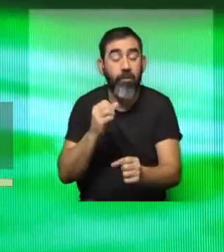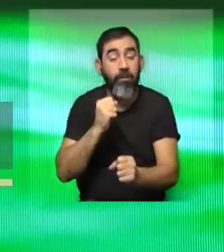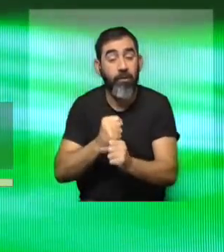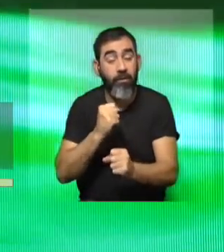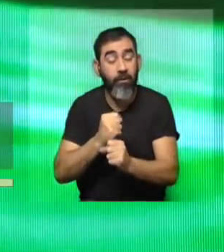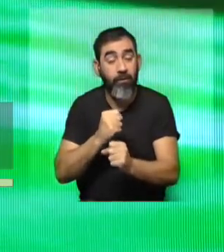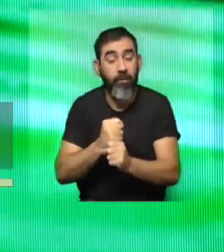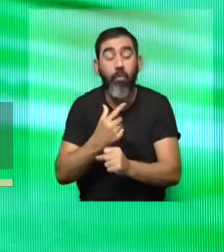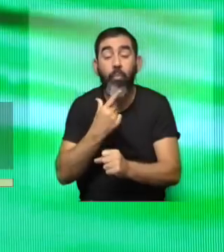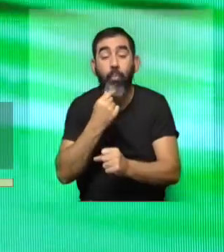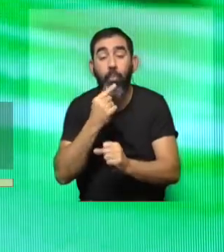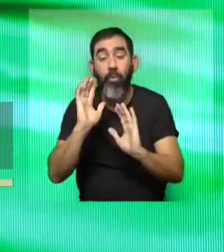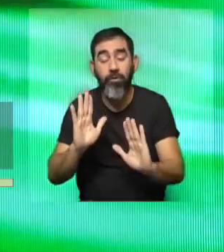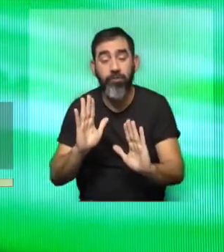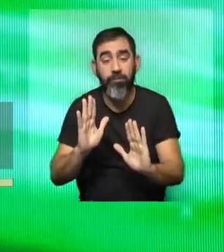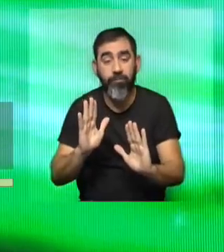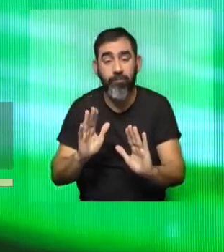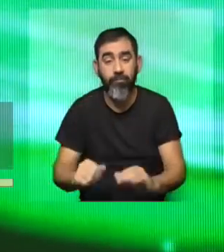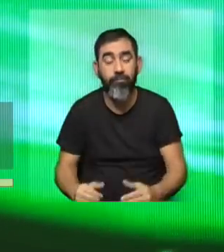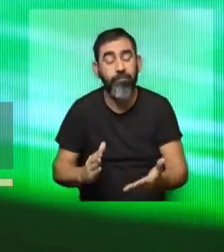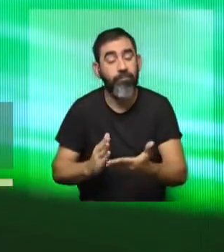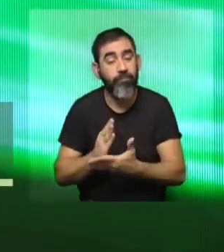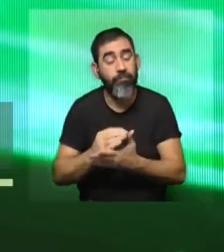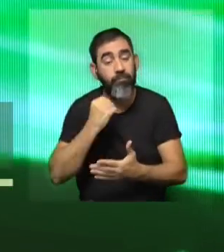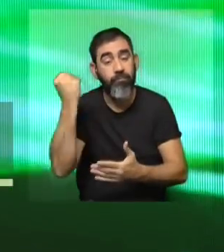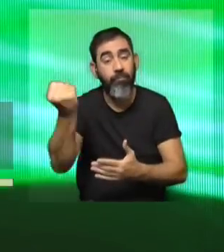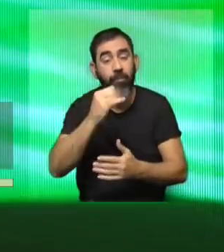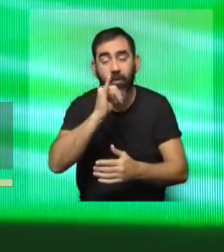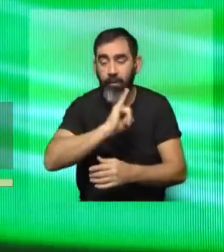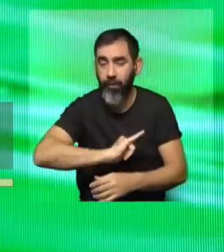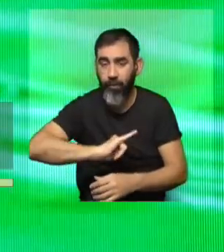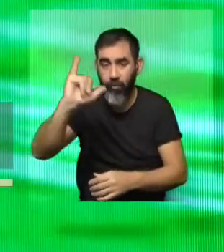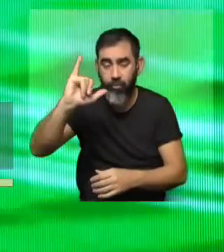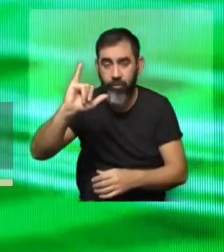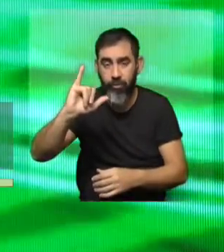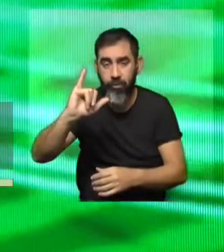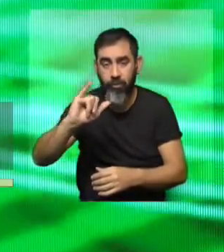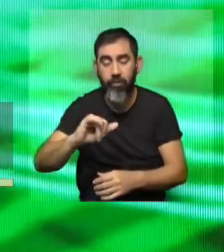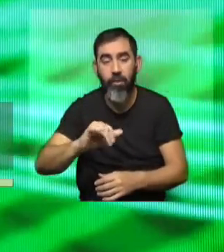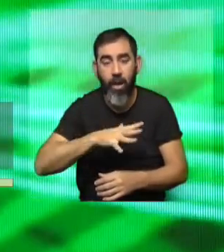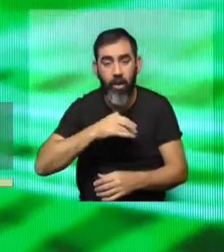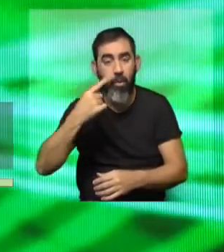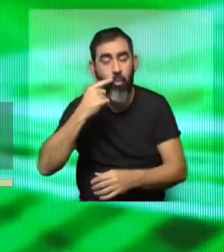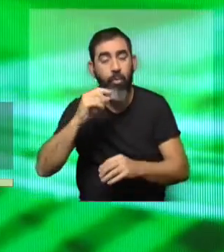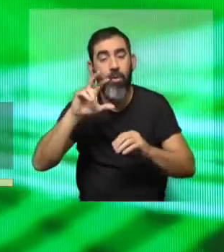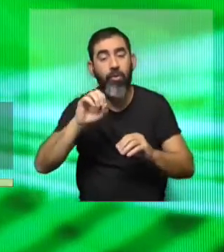que hace la policía digo Siempre es importante hacer la denuncia dar información hay un teléfono 082121 que